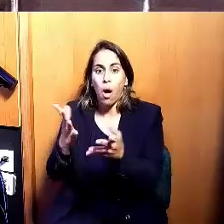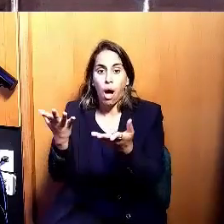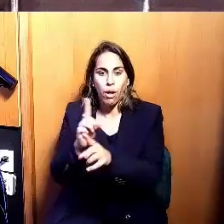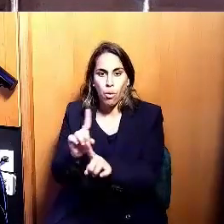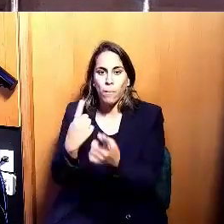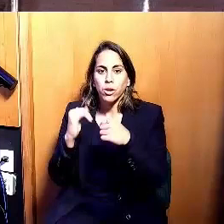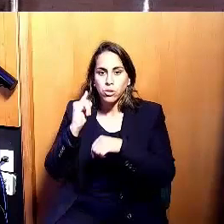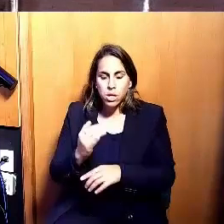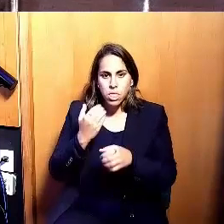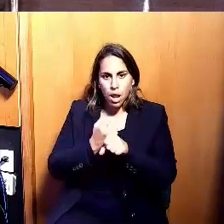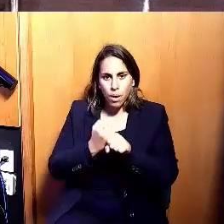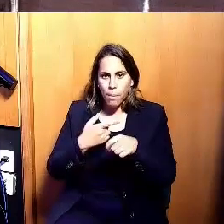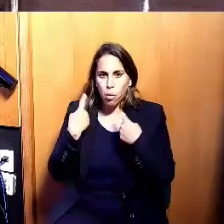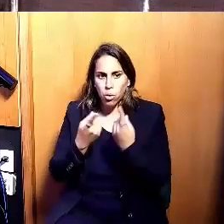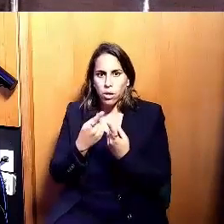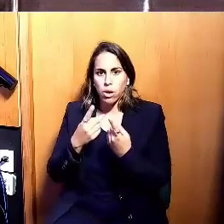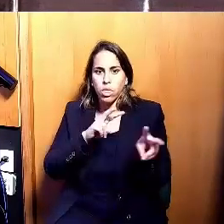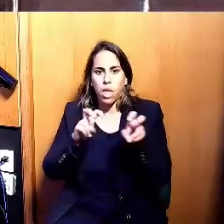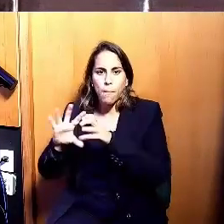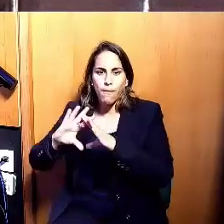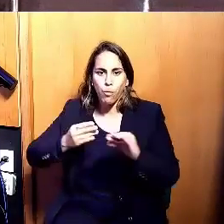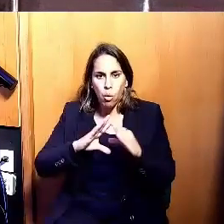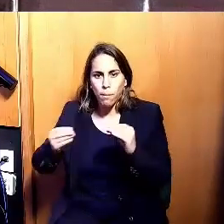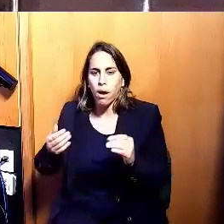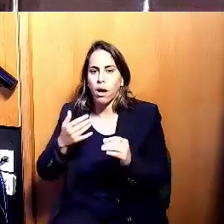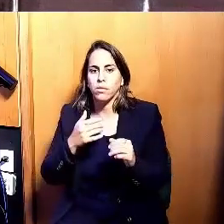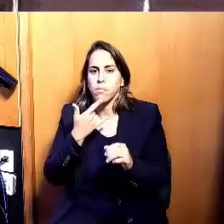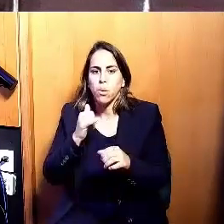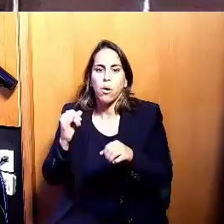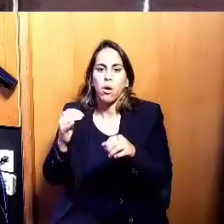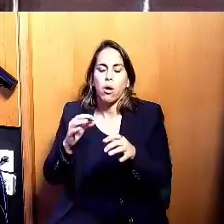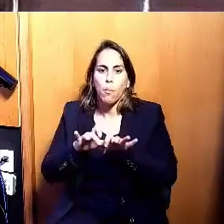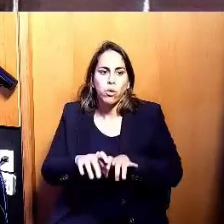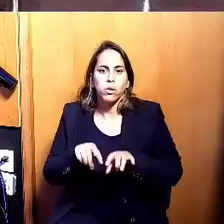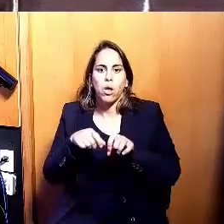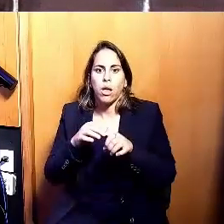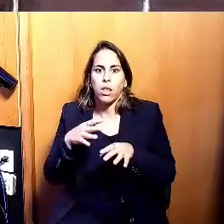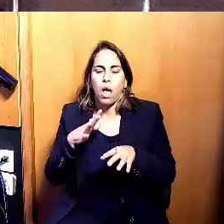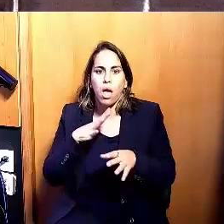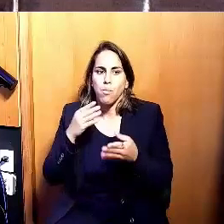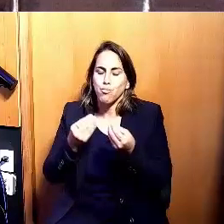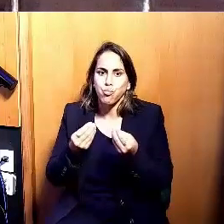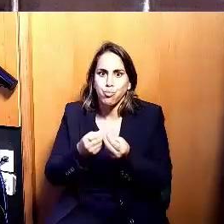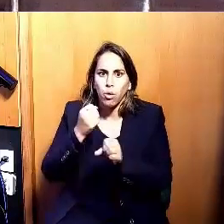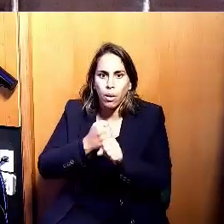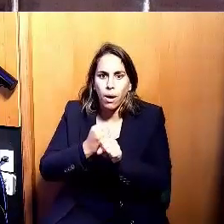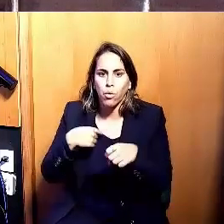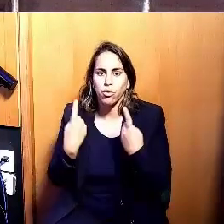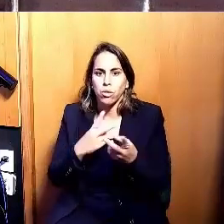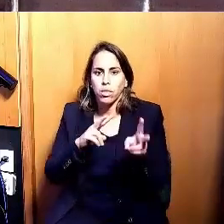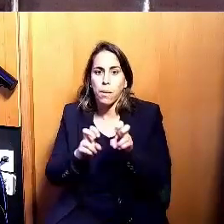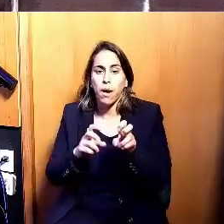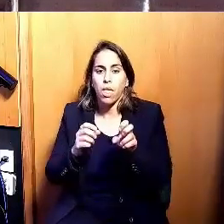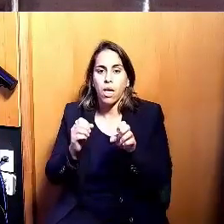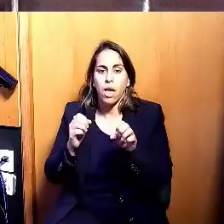Sí trabajamos en otros abordajes que con pensamiento computacional lleva temas bueno, que tienen que ver con